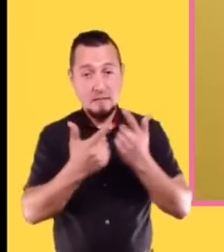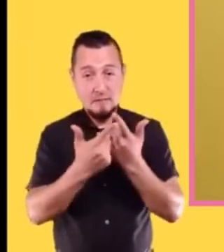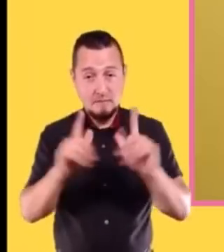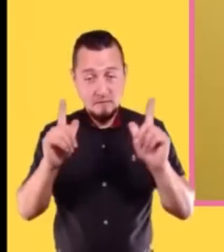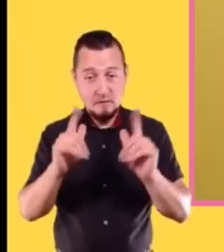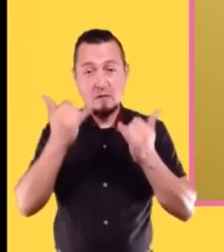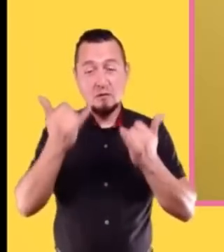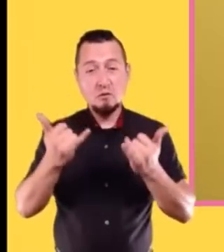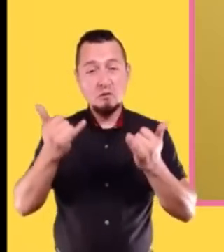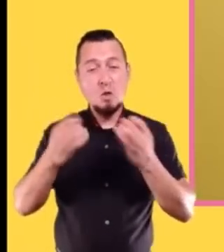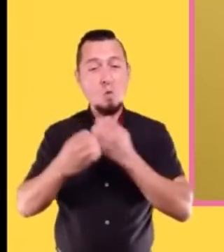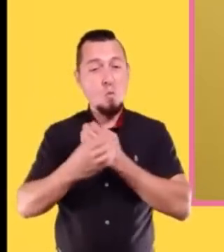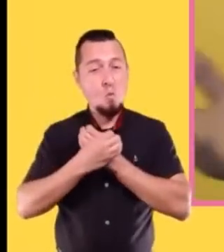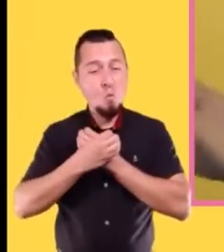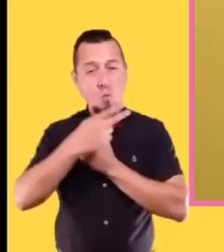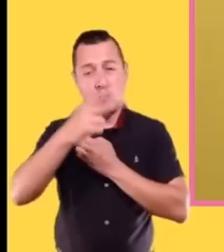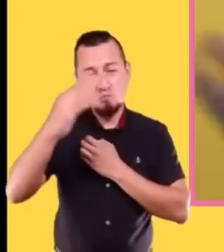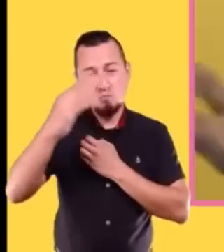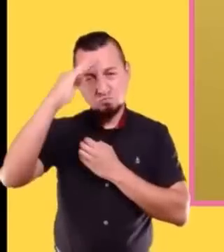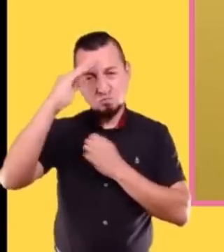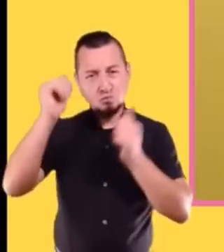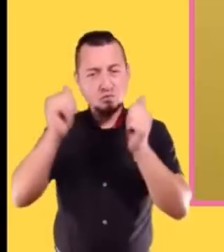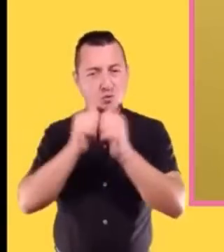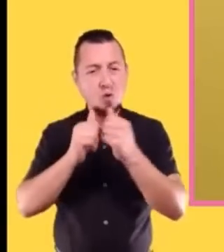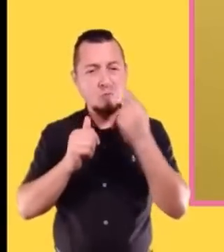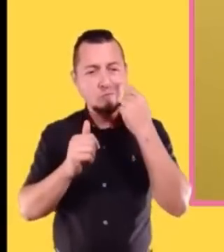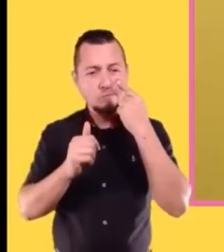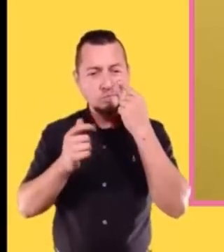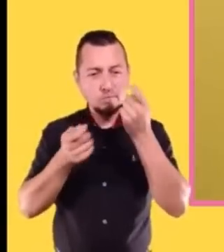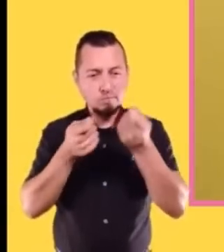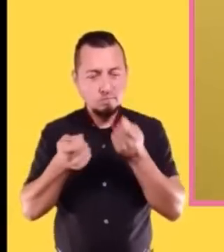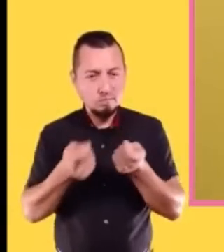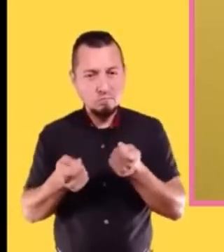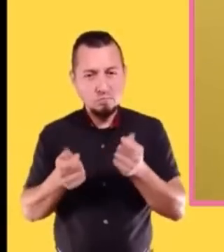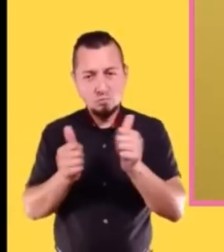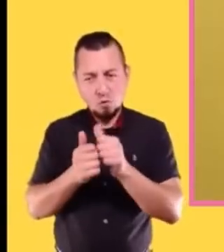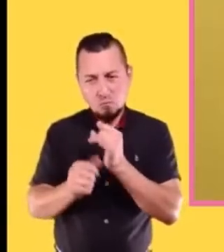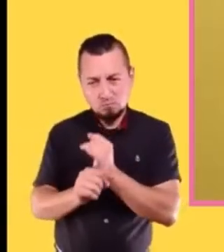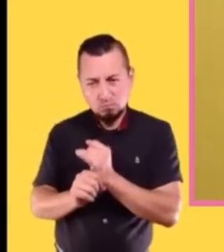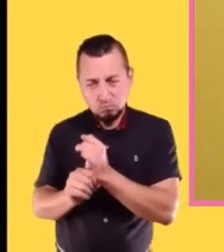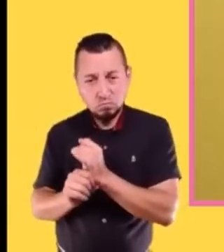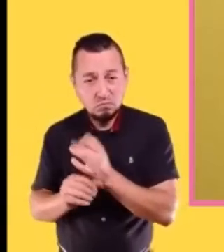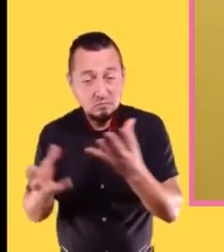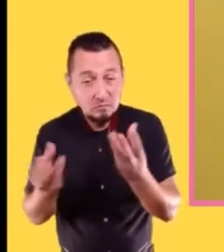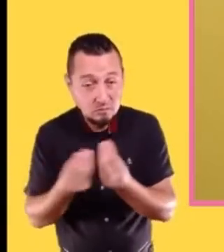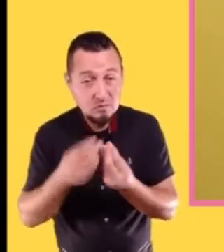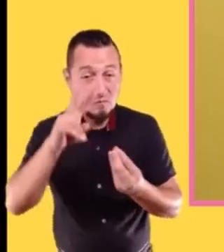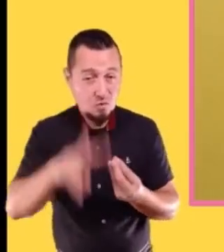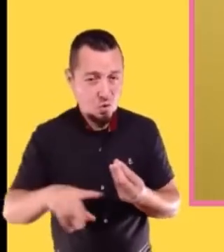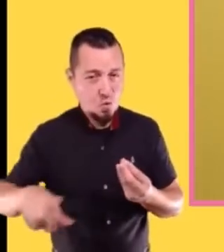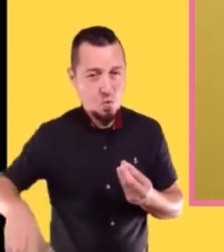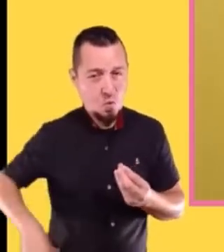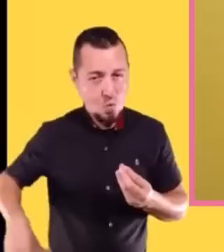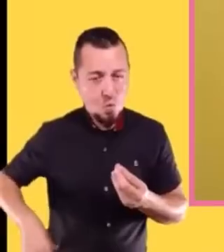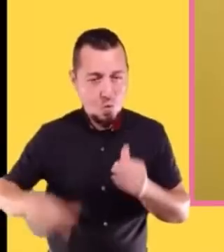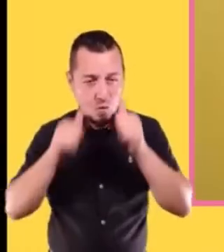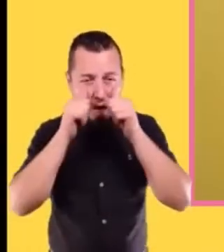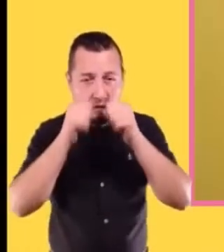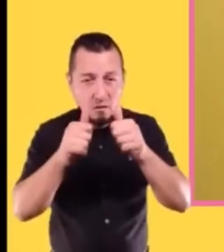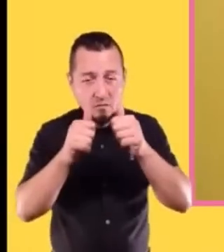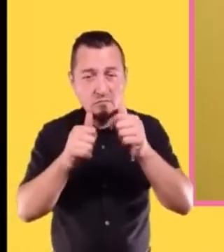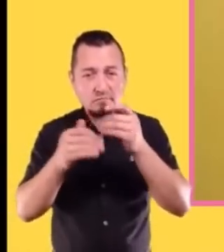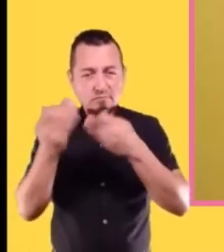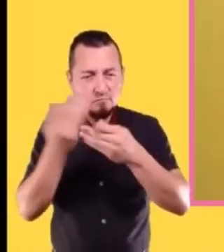pensamiento crítico basado con evidencias. Y la verdad que lo hemos comentado en este ejercicio, me consta que el gobernador le ha invertido mucho de su tiempo en meterse a fondo y